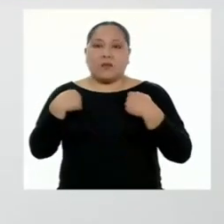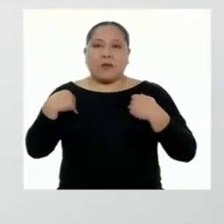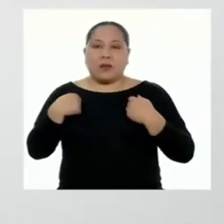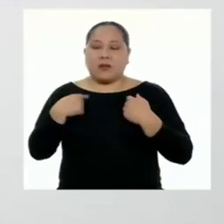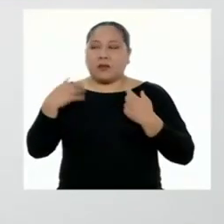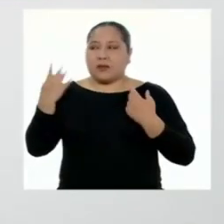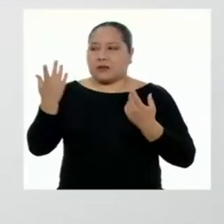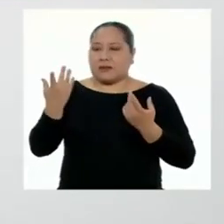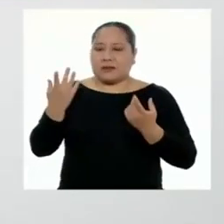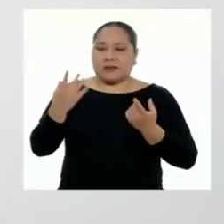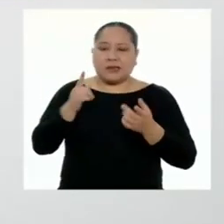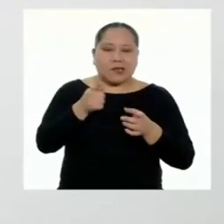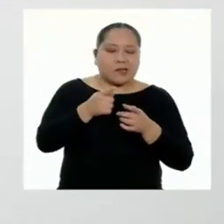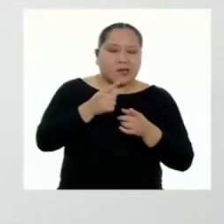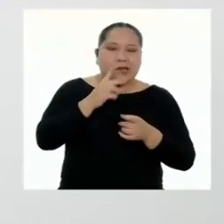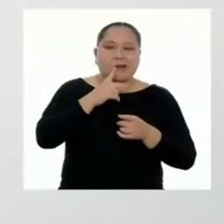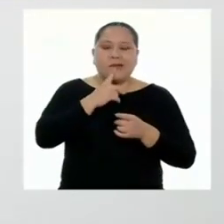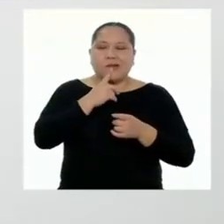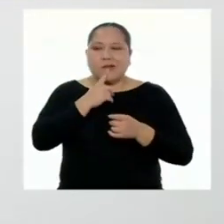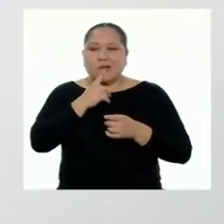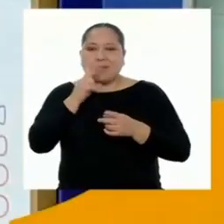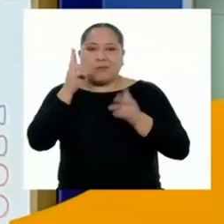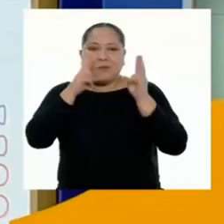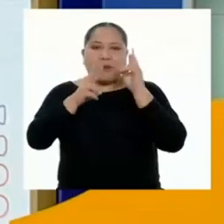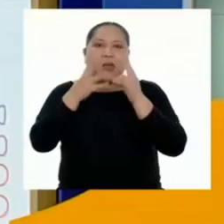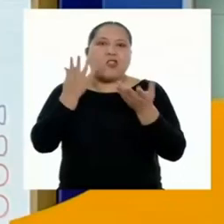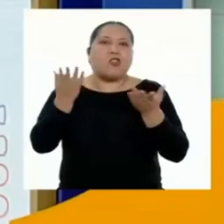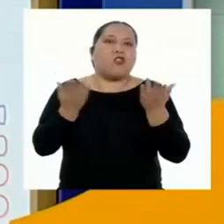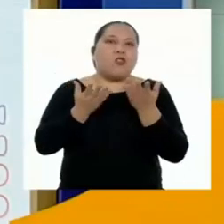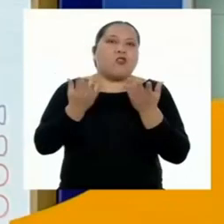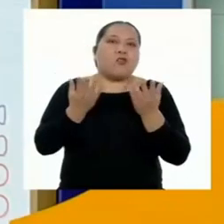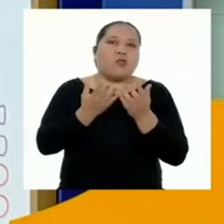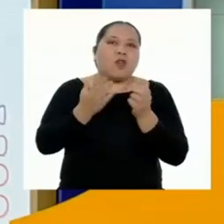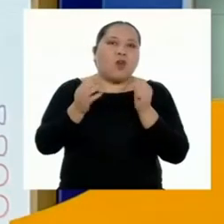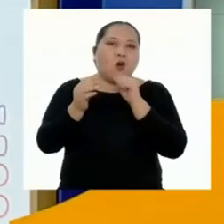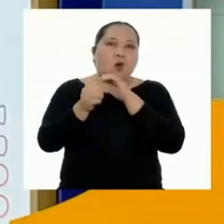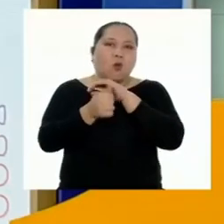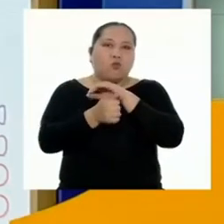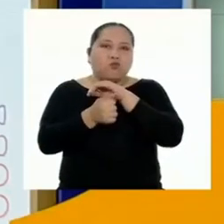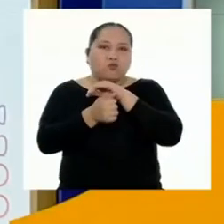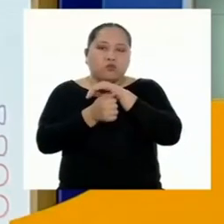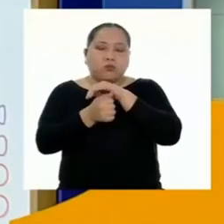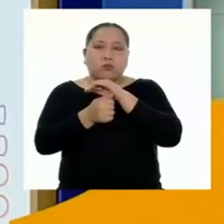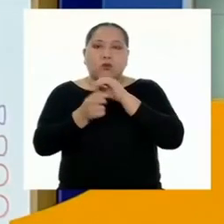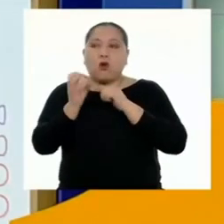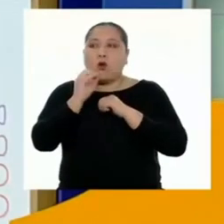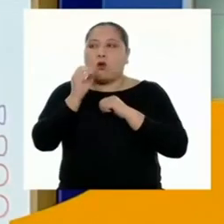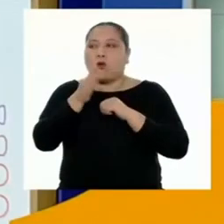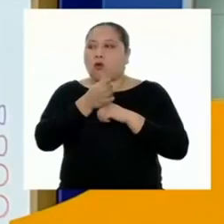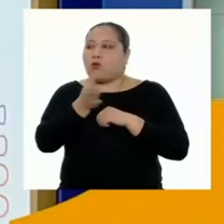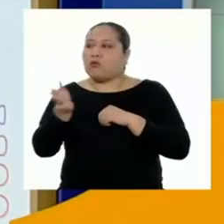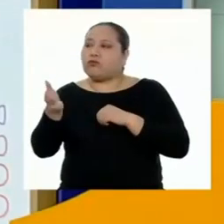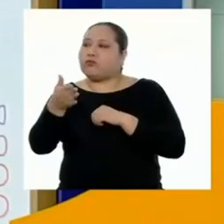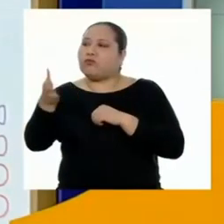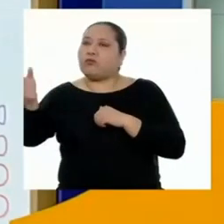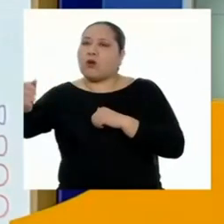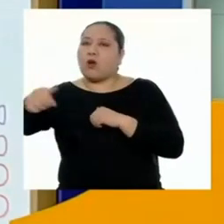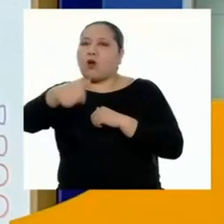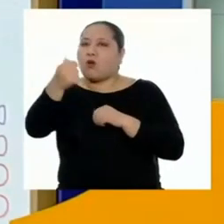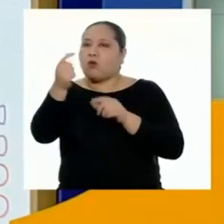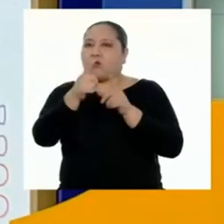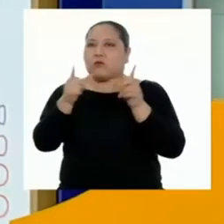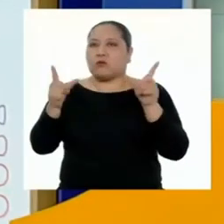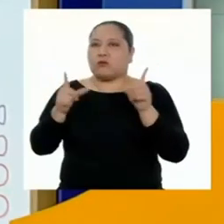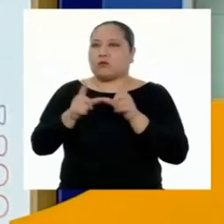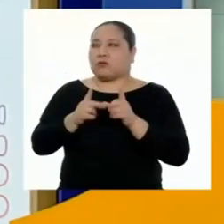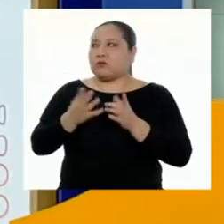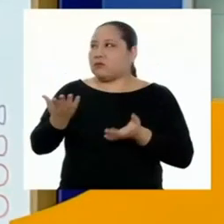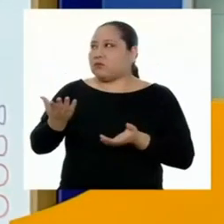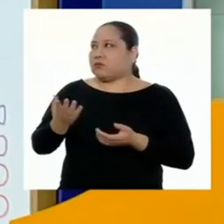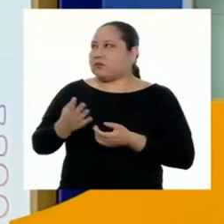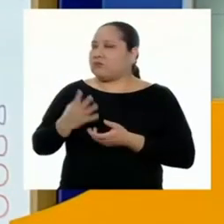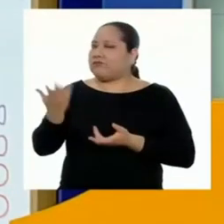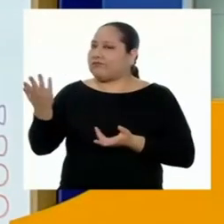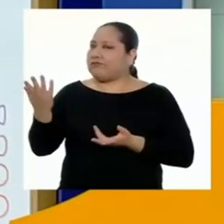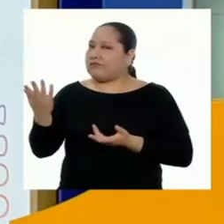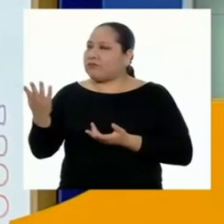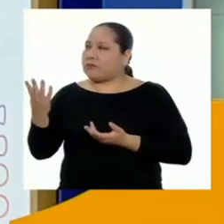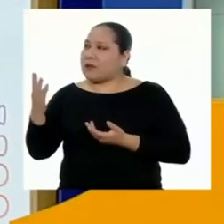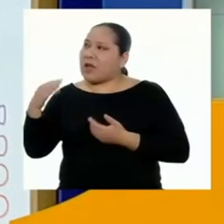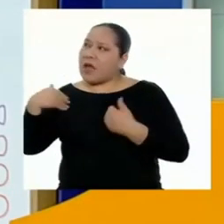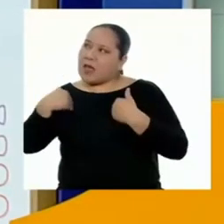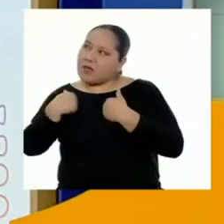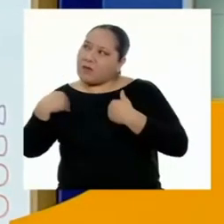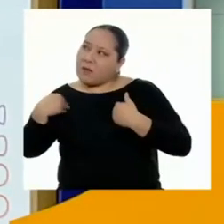o trasladarse a otro ecosistema. Profesora, dicho de forma sencilla, los animales comen a otros para obtener